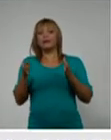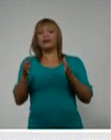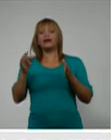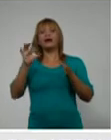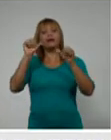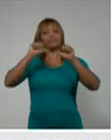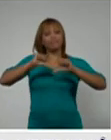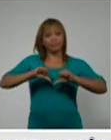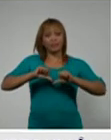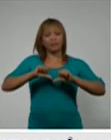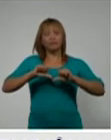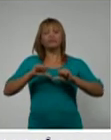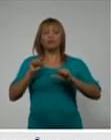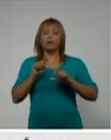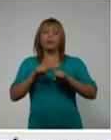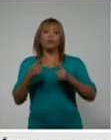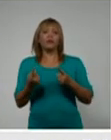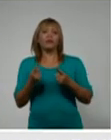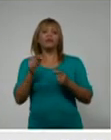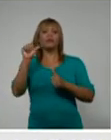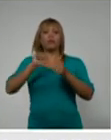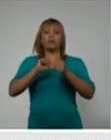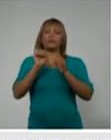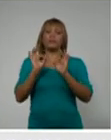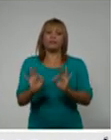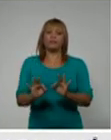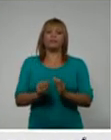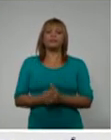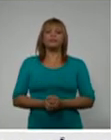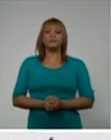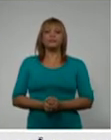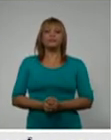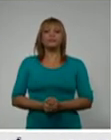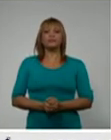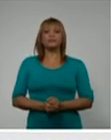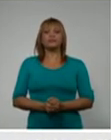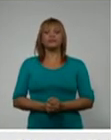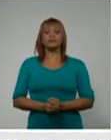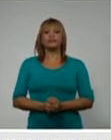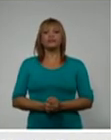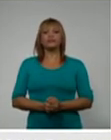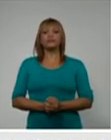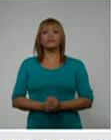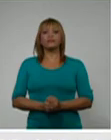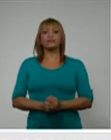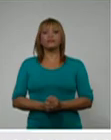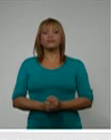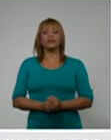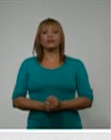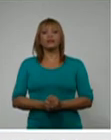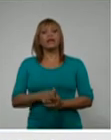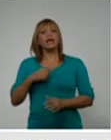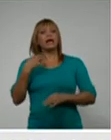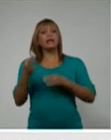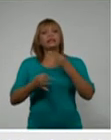es lo que hace que tengamos este comportamiento. Nosotros, antes de pasar a la situación del